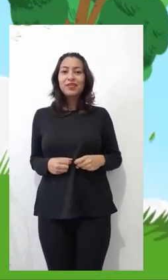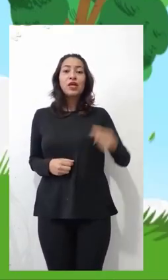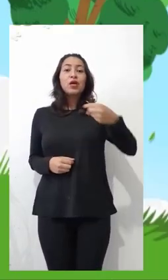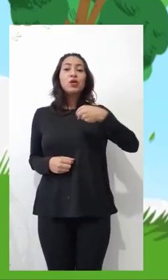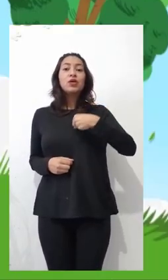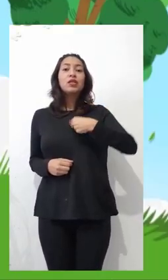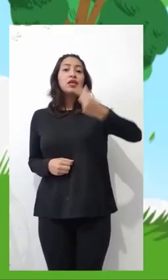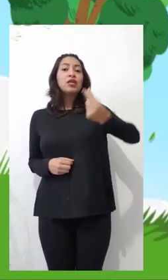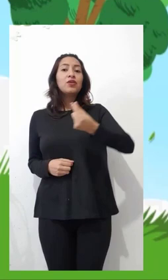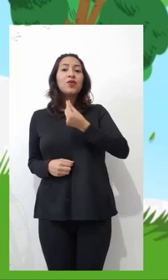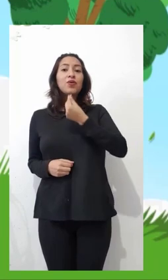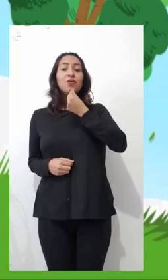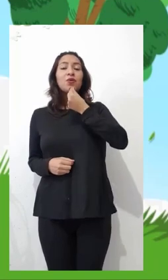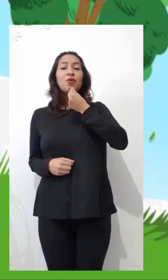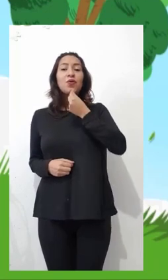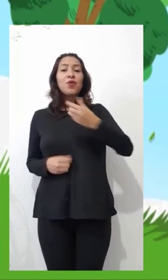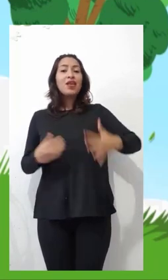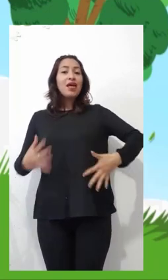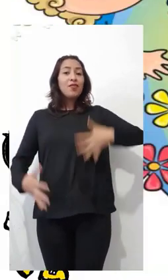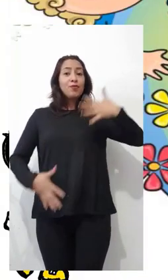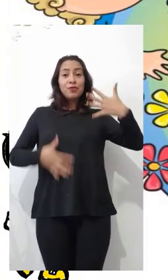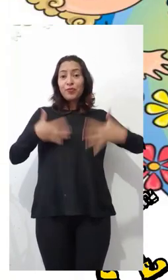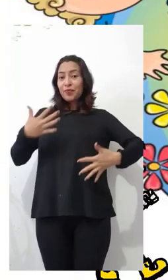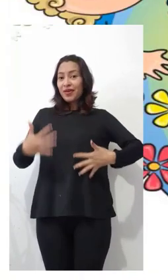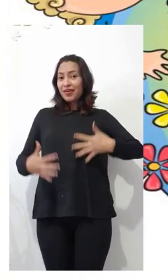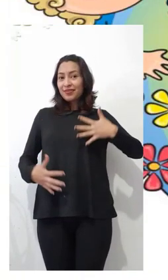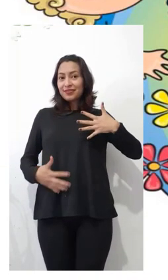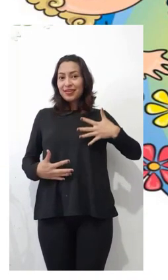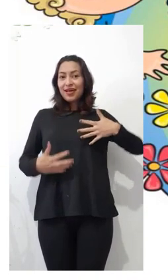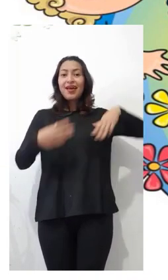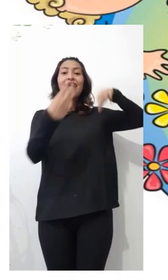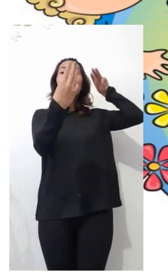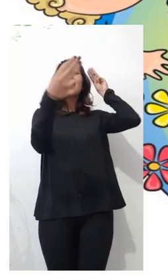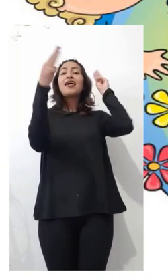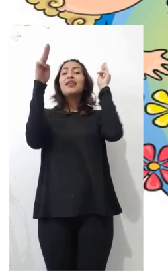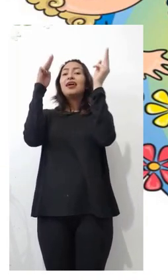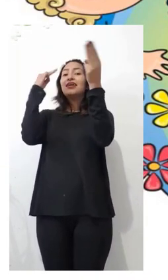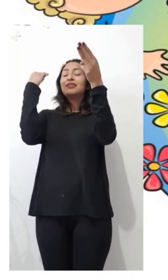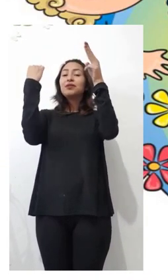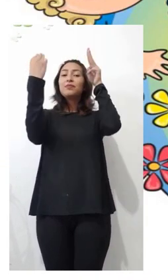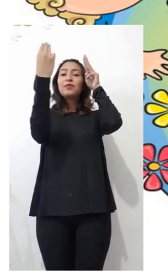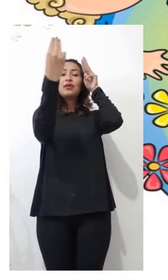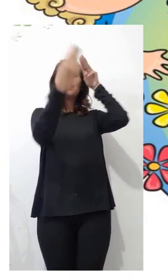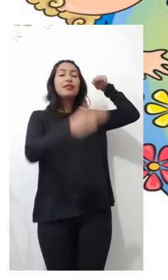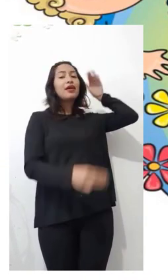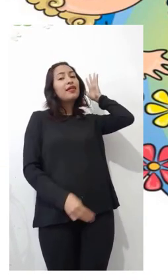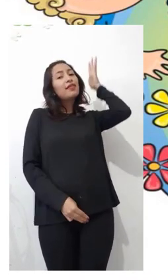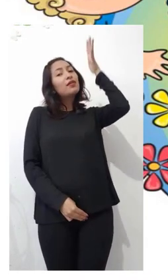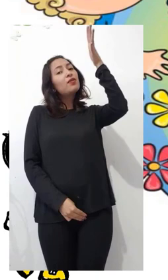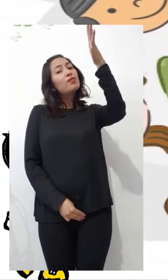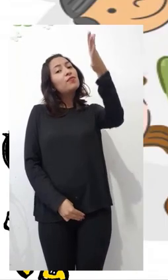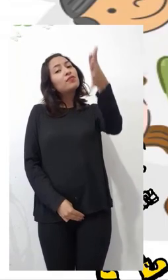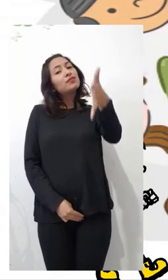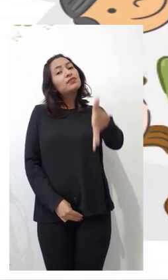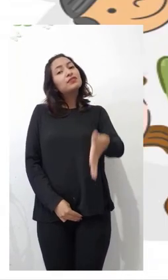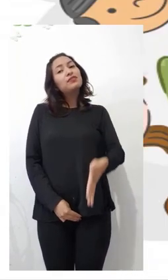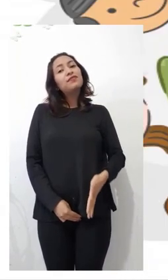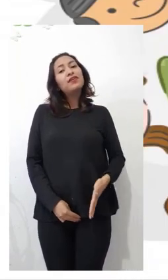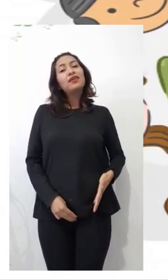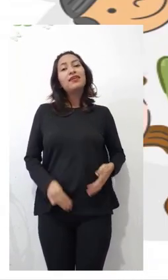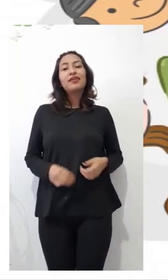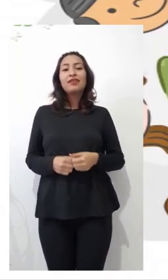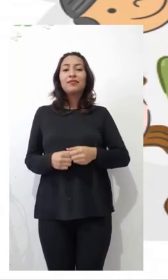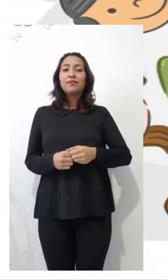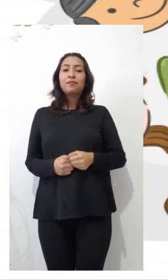Soy el niño, la dulce promesa de una vida de goces